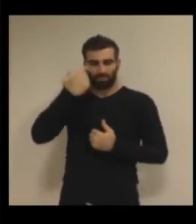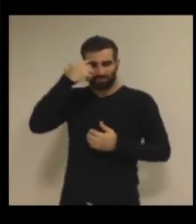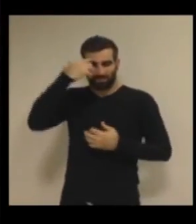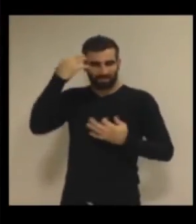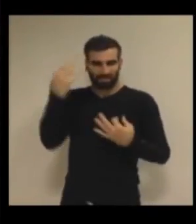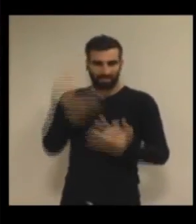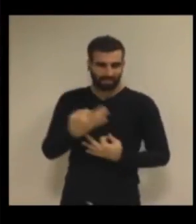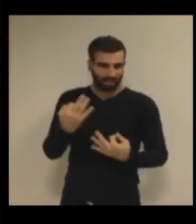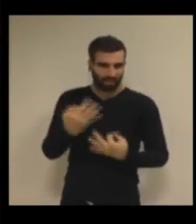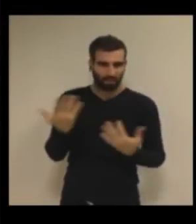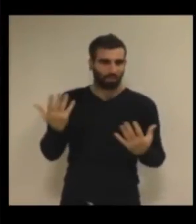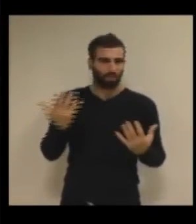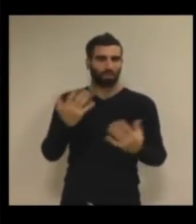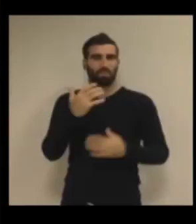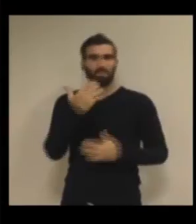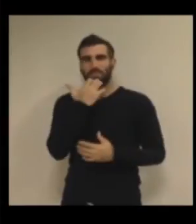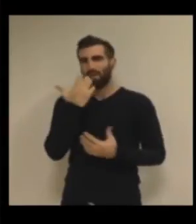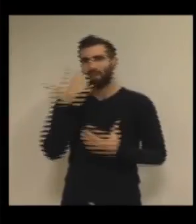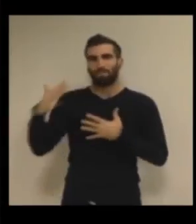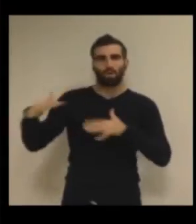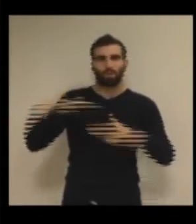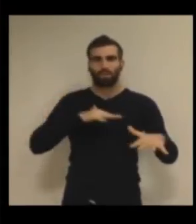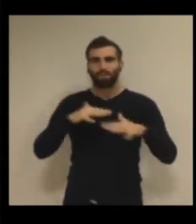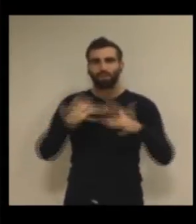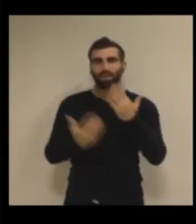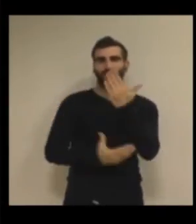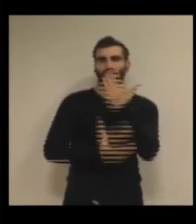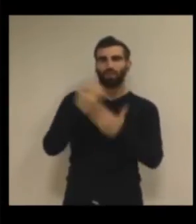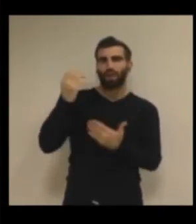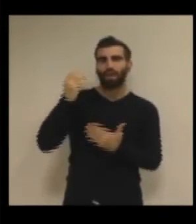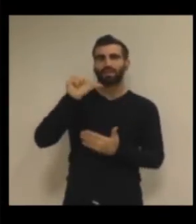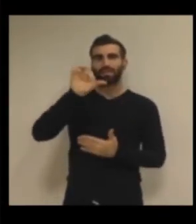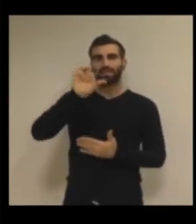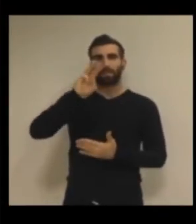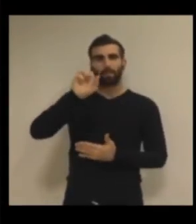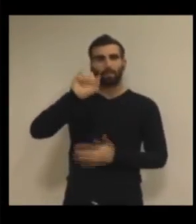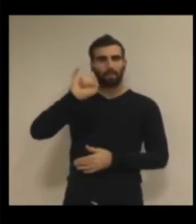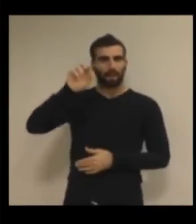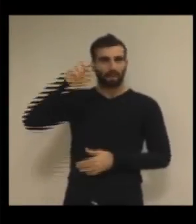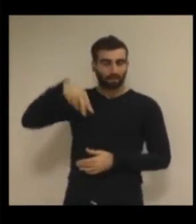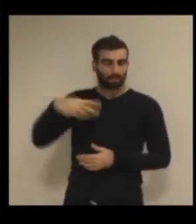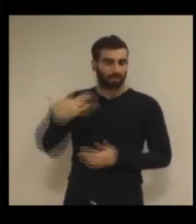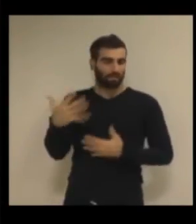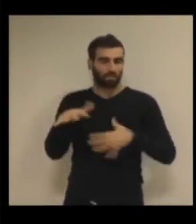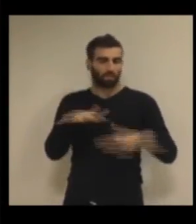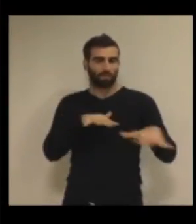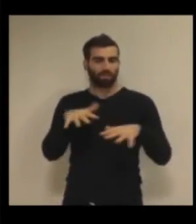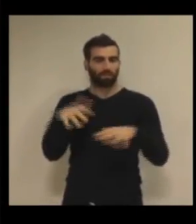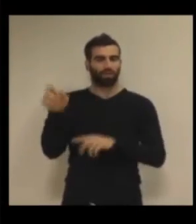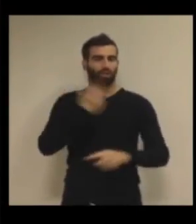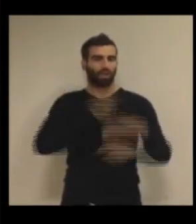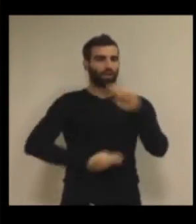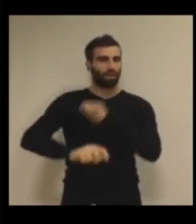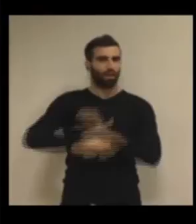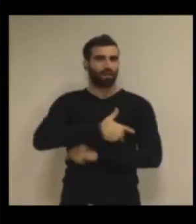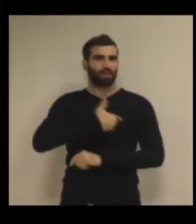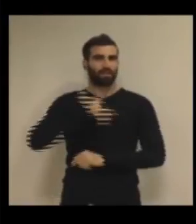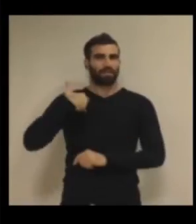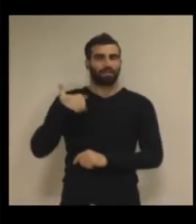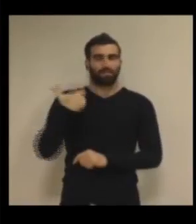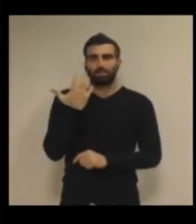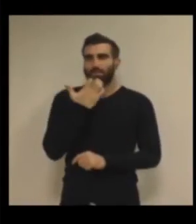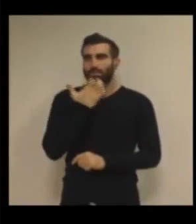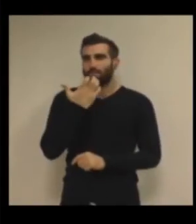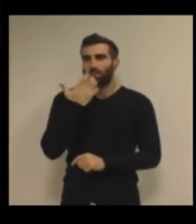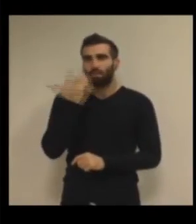de todo el movimiento de la Federación ASPAIN y de todo el movimiento asociativo en general, a poco que tú ves que otro está